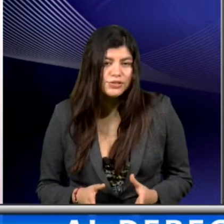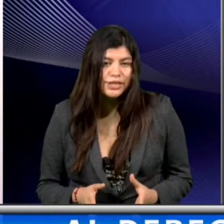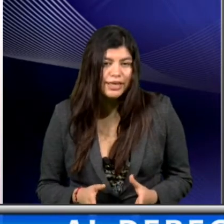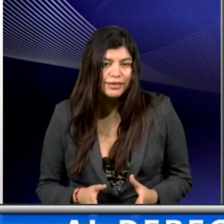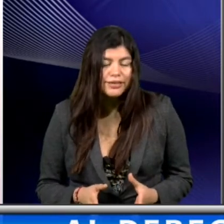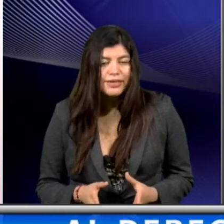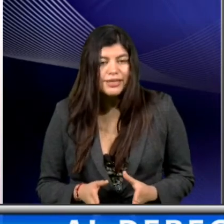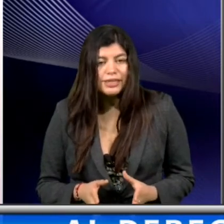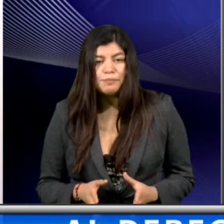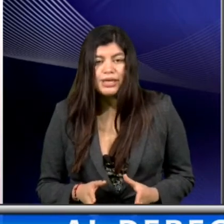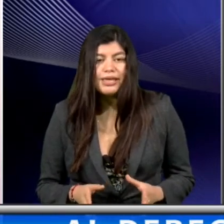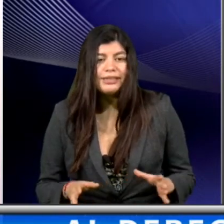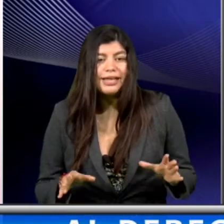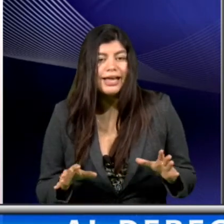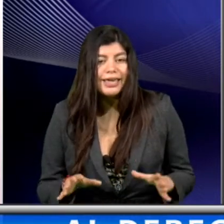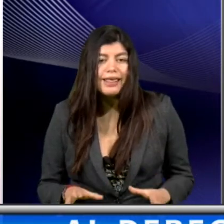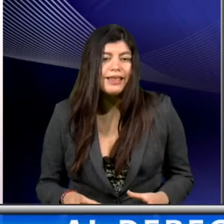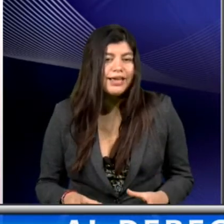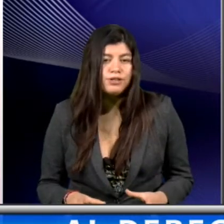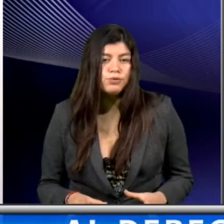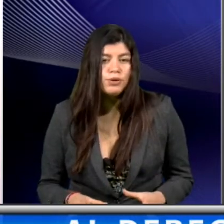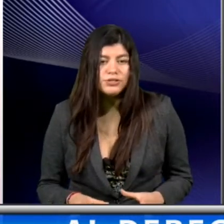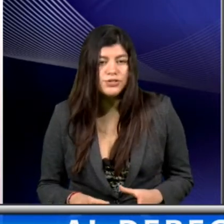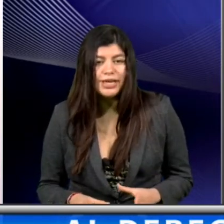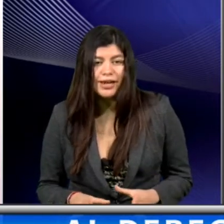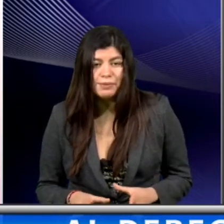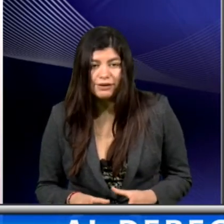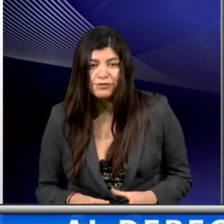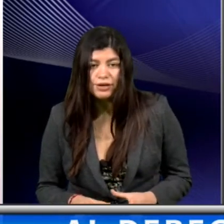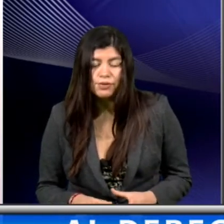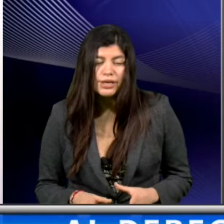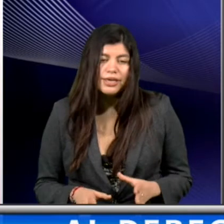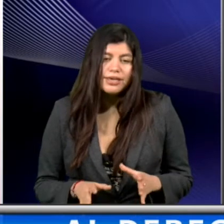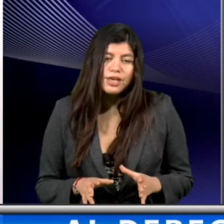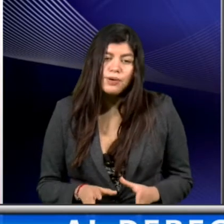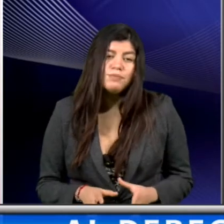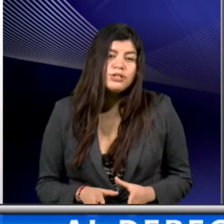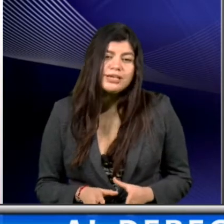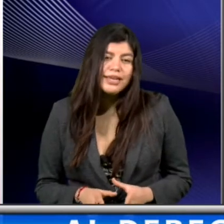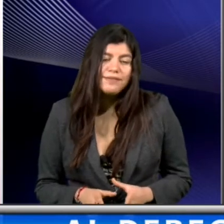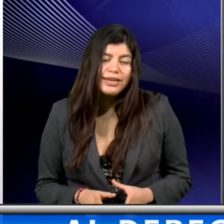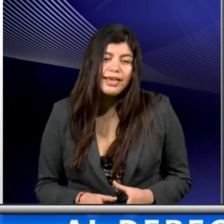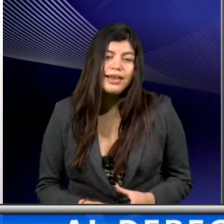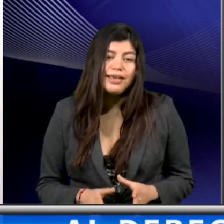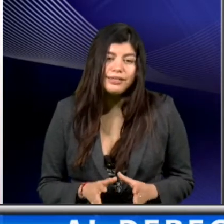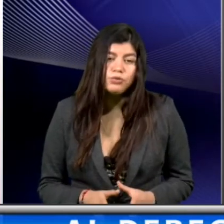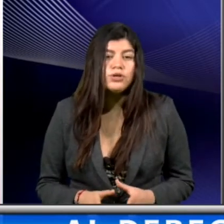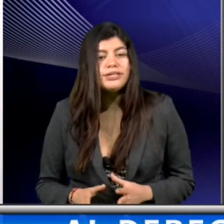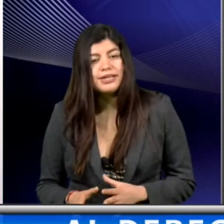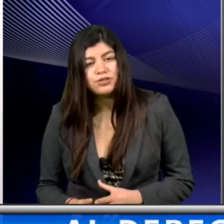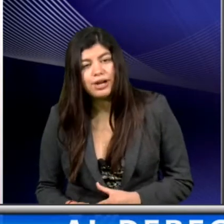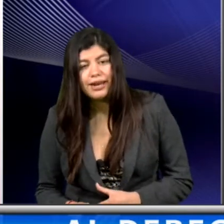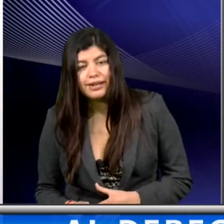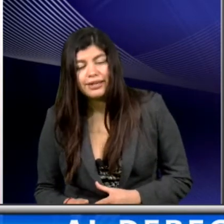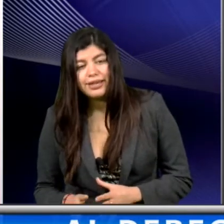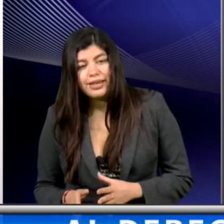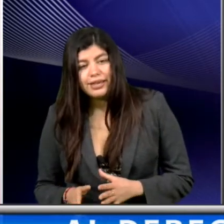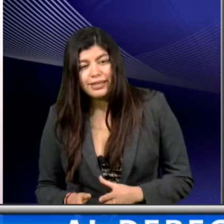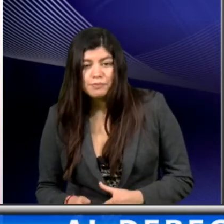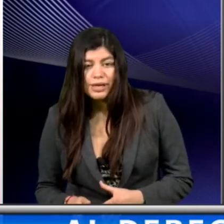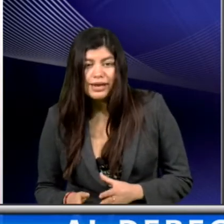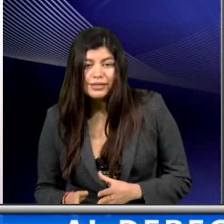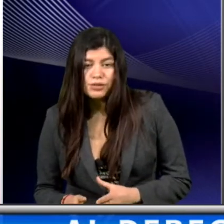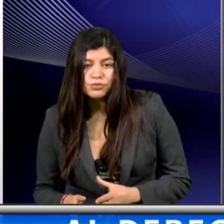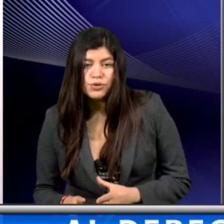de la sociedad, también esta caída de las estructuras sociales, me refiero, que no hay mucha credibilidad en las instituciones tradicionales,